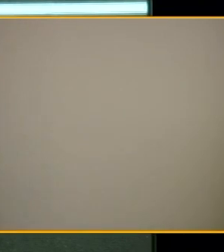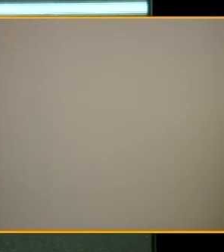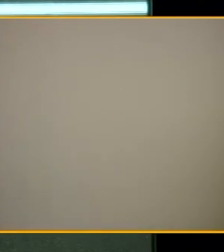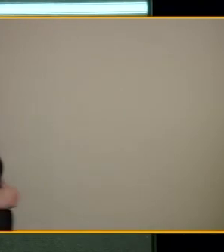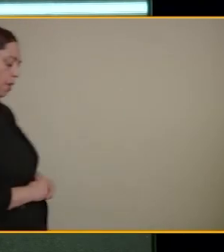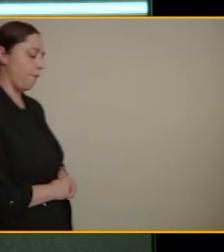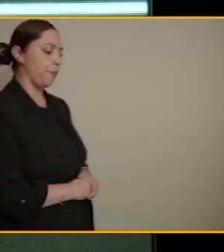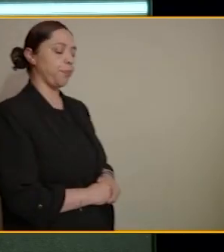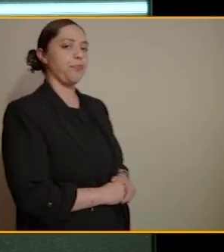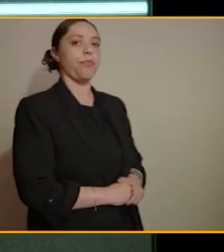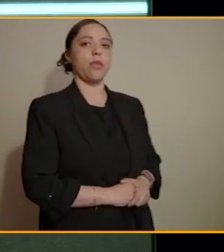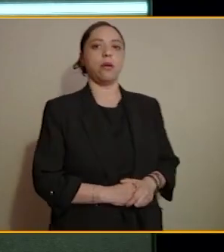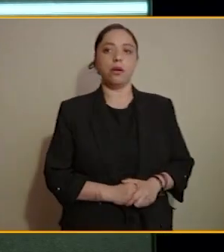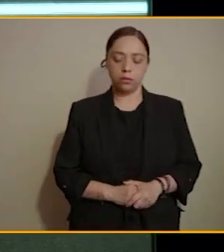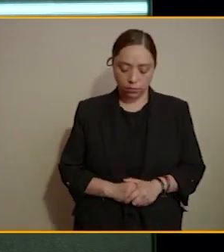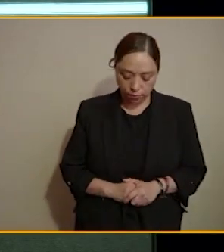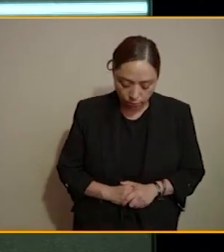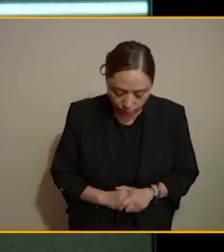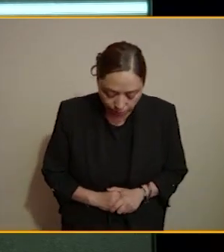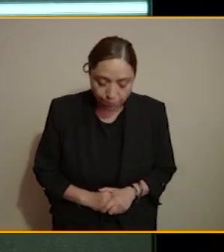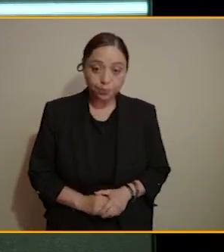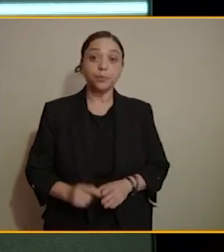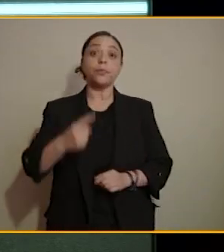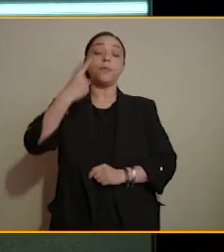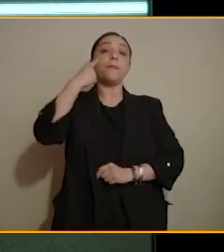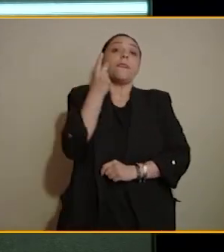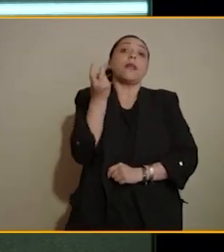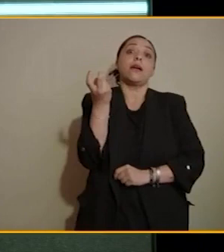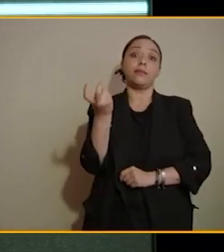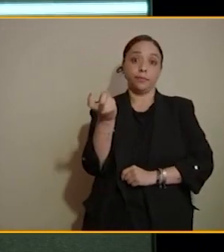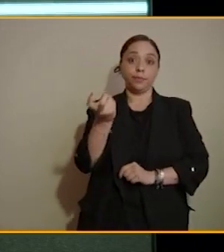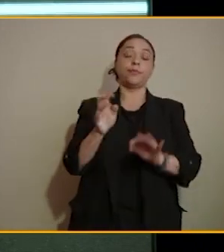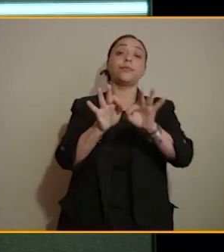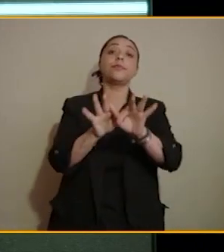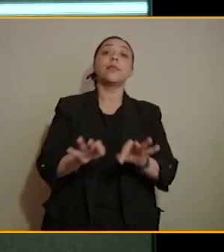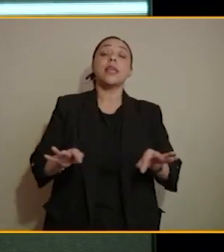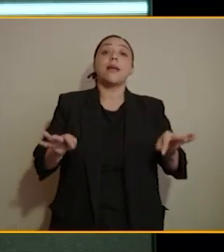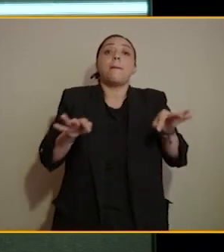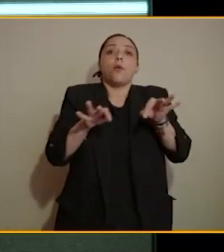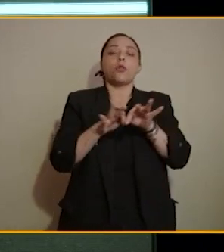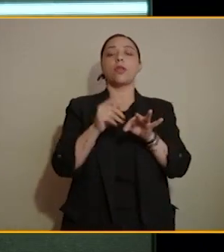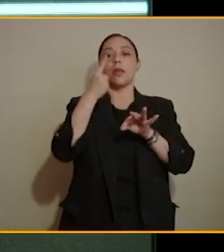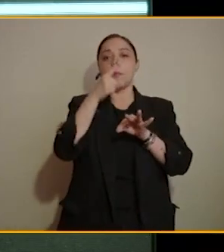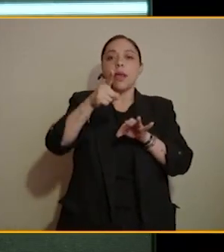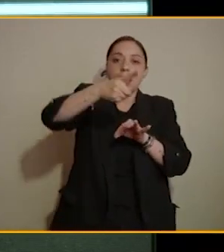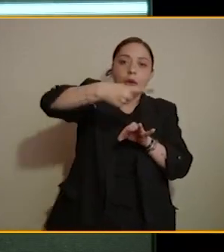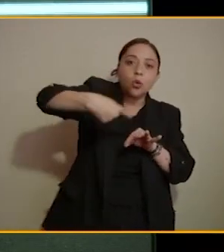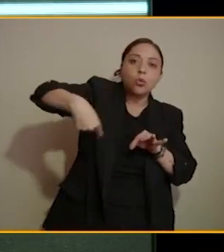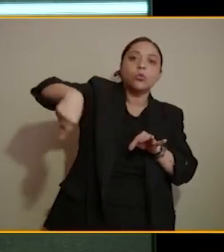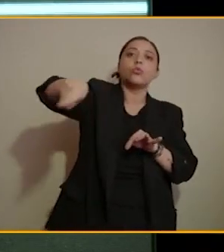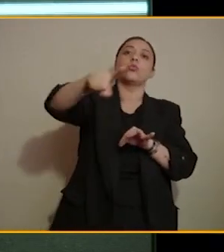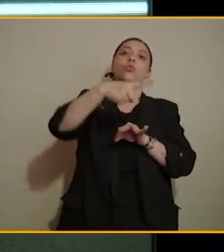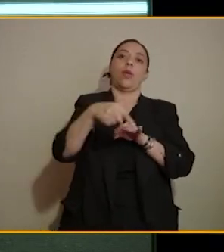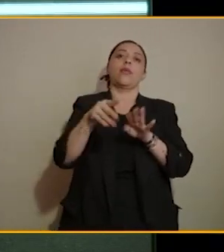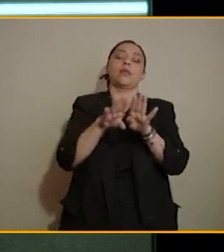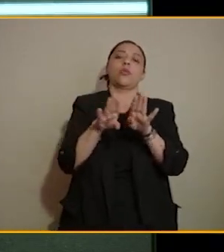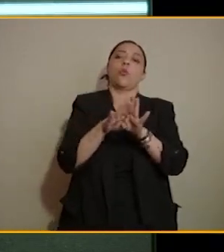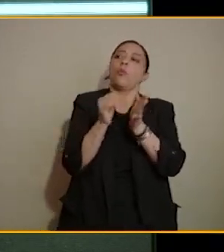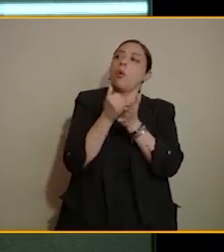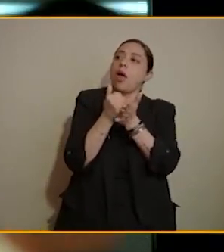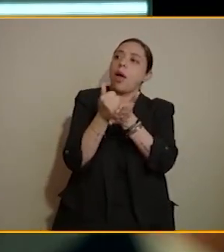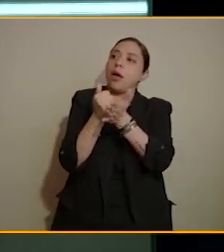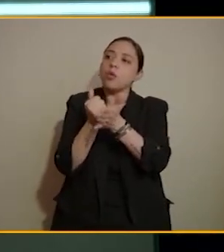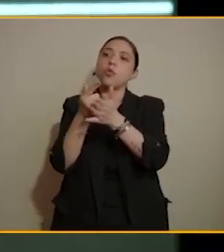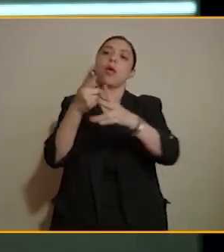Ahí es donde recae la importancia de que ustedes desarrollen a sus proveedores, de que ustedes fortalezcan a